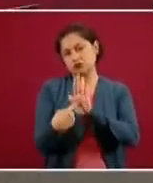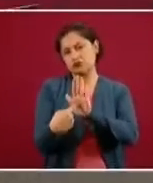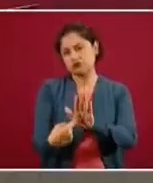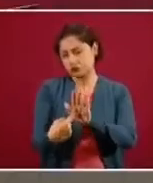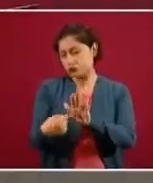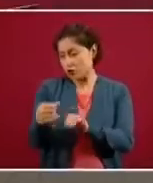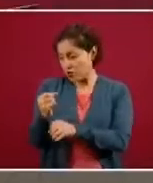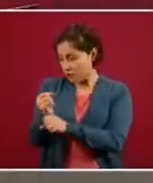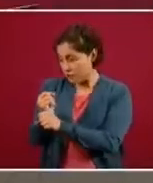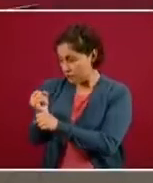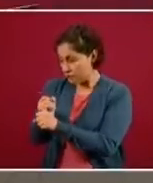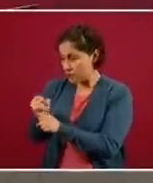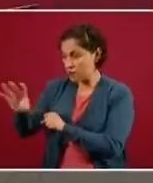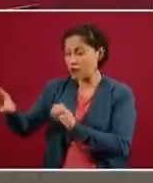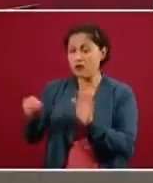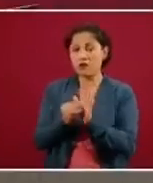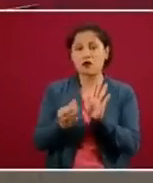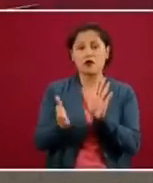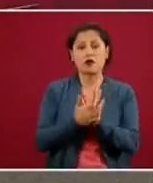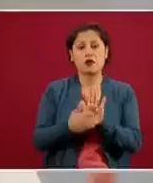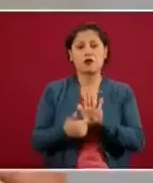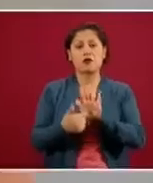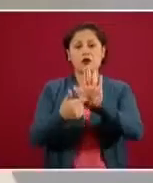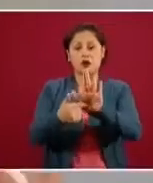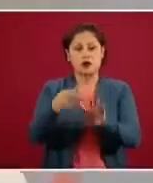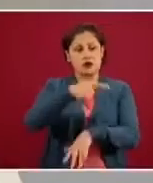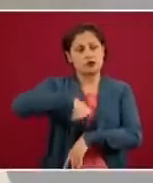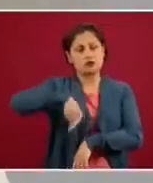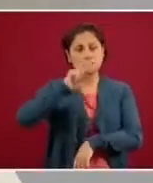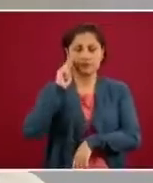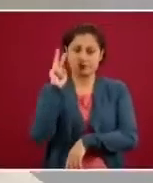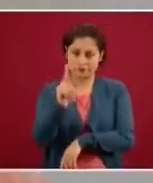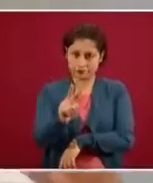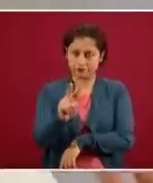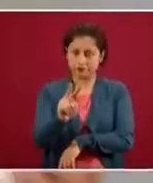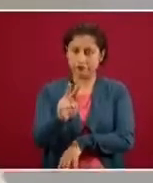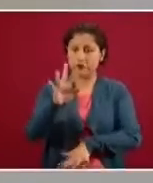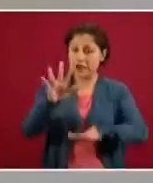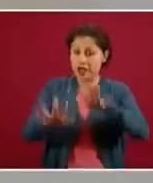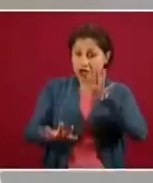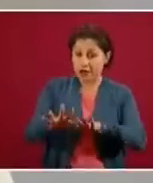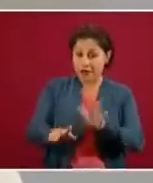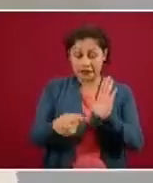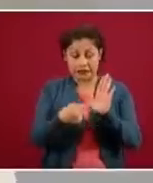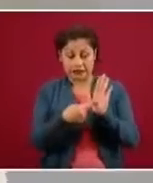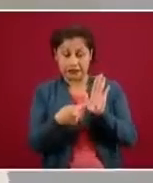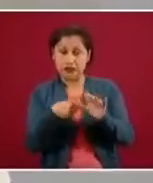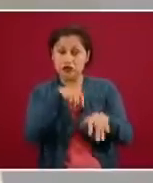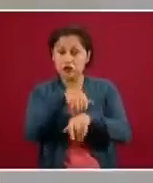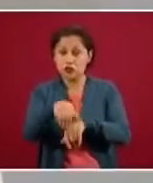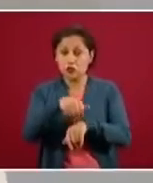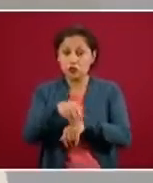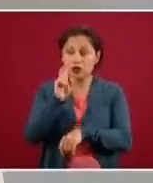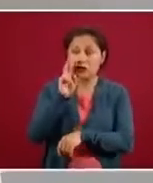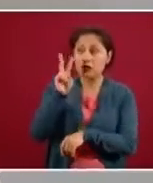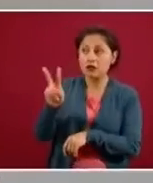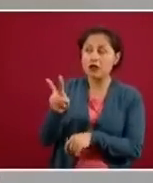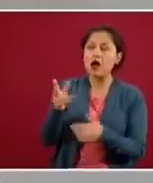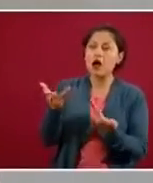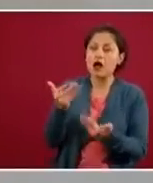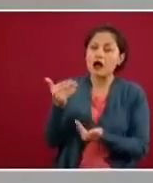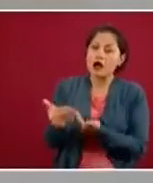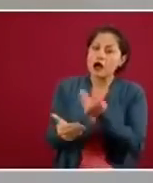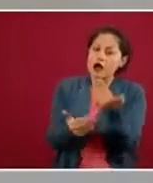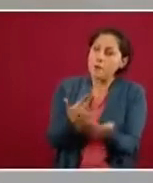a disposición. A veces esos datos nos van a llevar a decir, qué bien, esto no está tan mal como